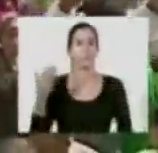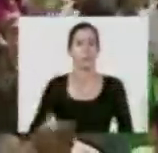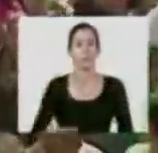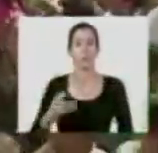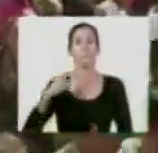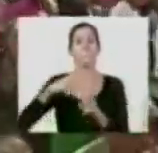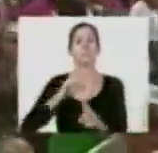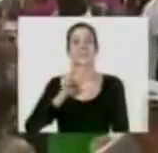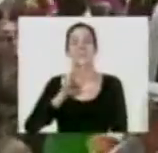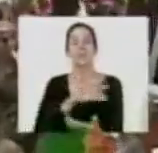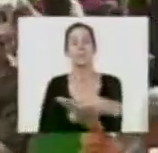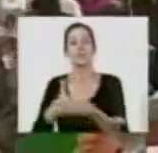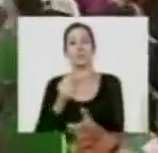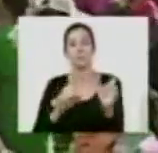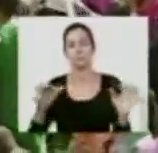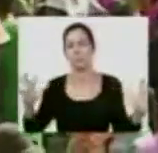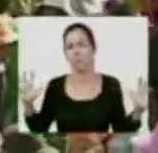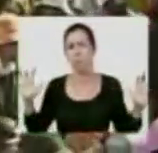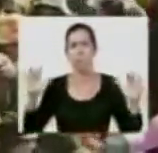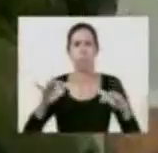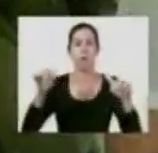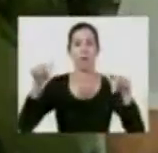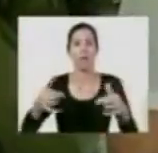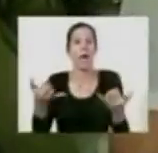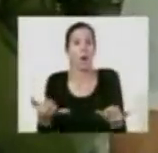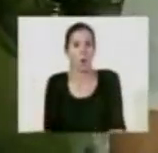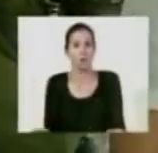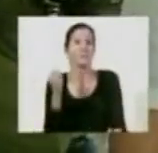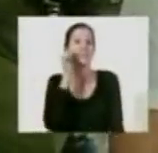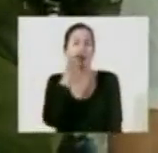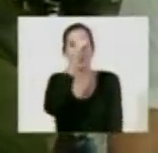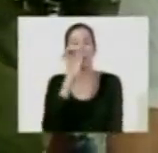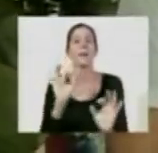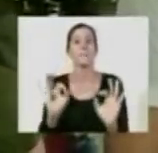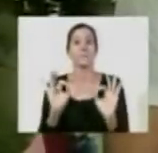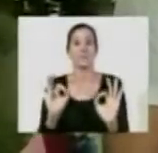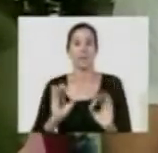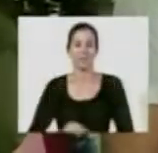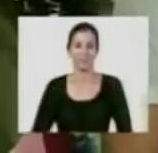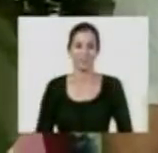de 3 millones de personas en esta oportunidad, siendo un fin de semana especial.